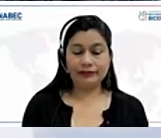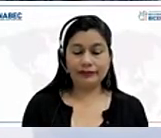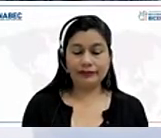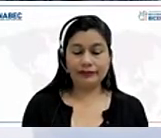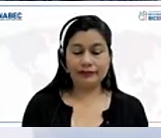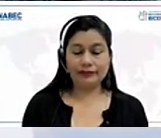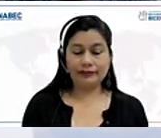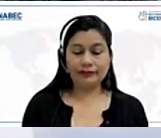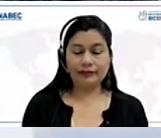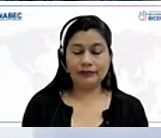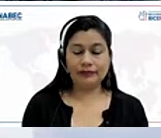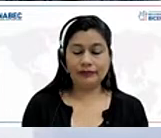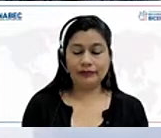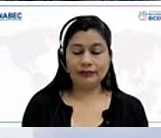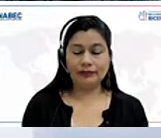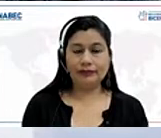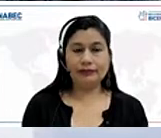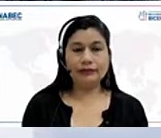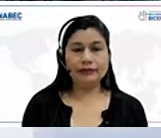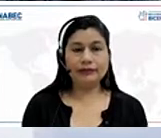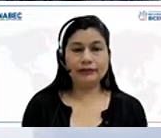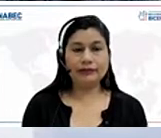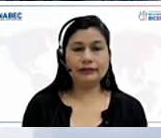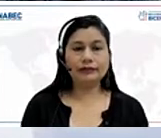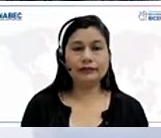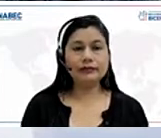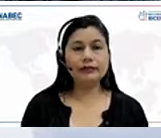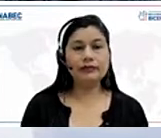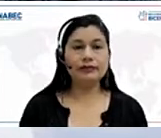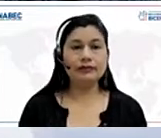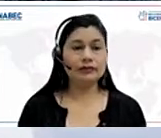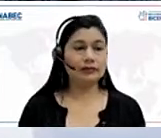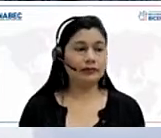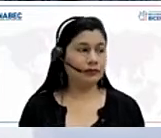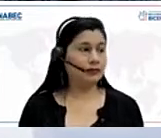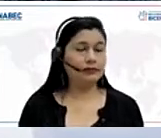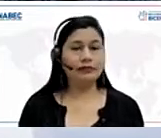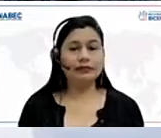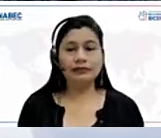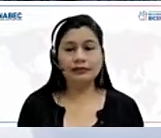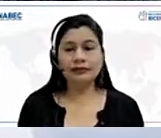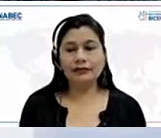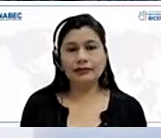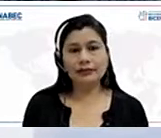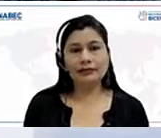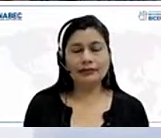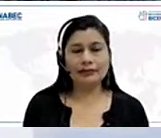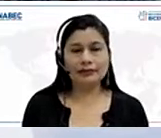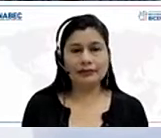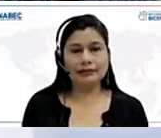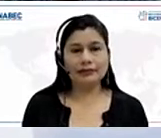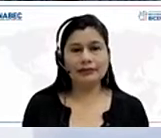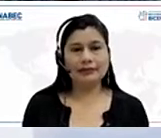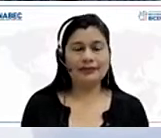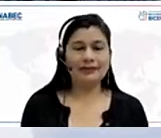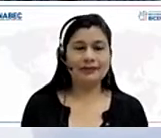beca. En el caso de posgrado, como había dicho, la beca en sí no es para hacer estudios de posgrado directamente, ¿no? En el caso